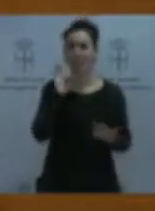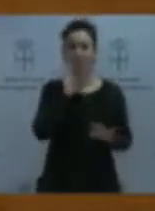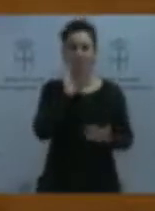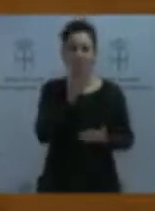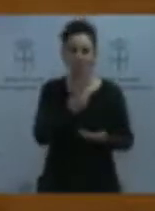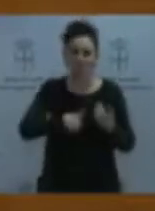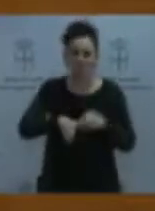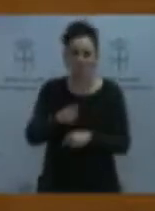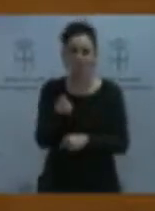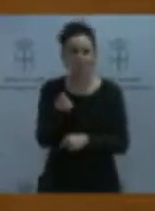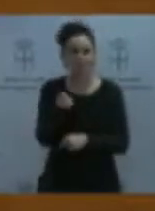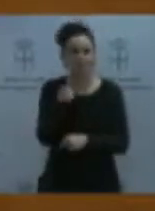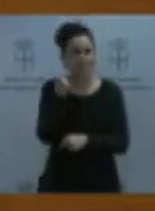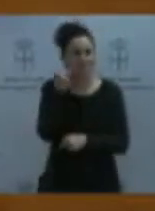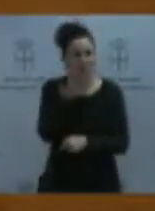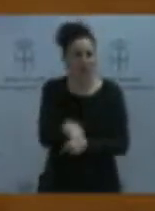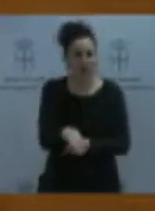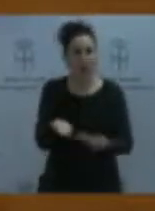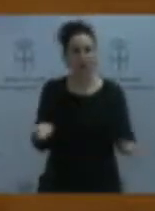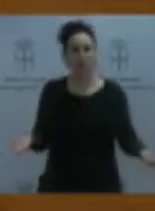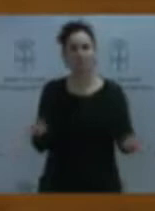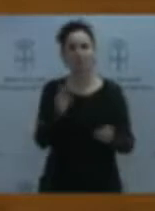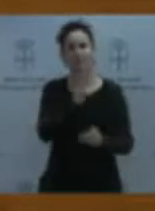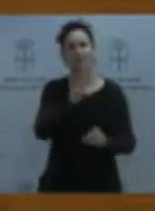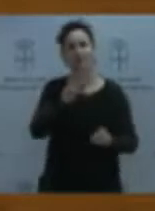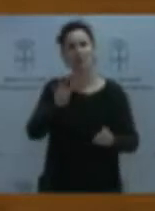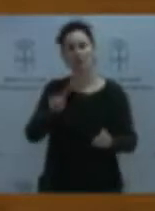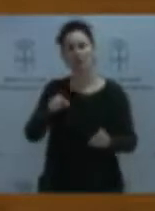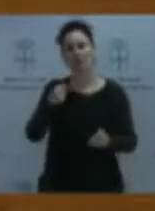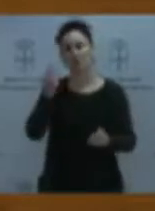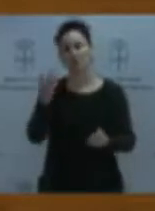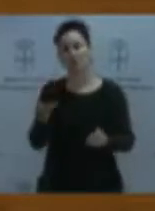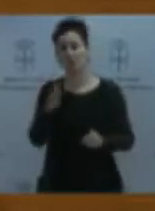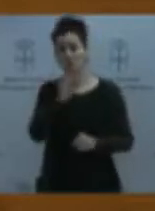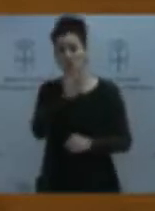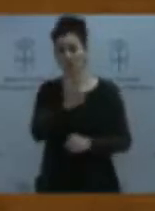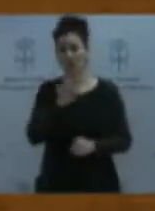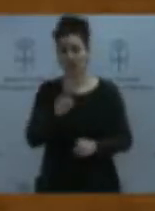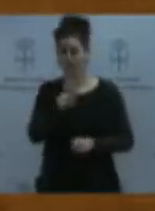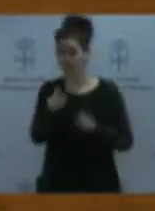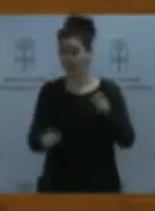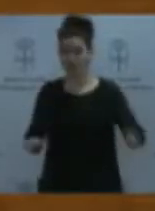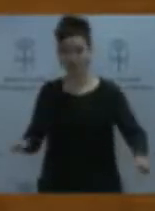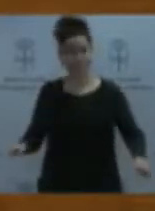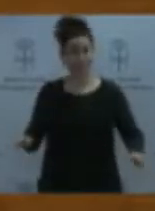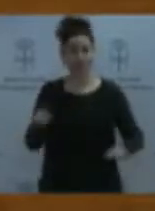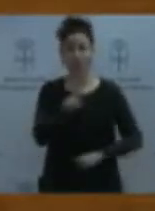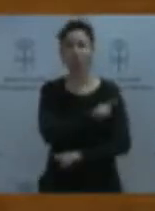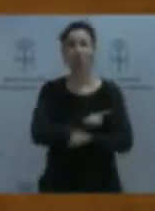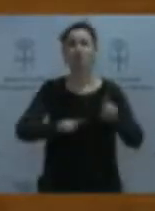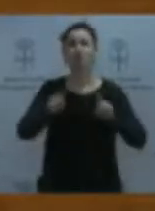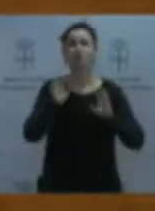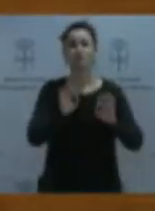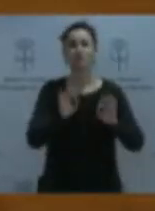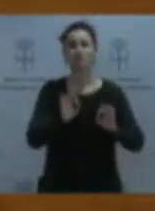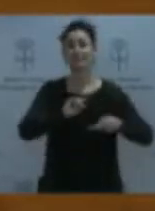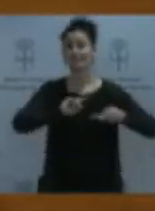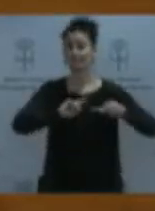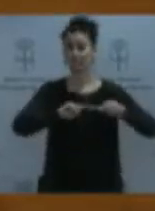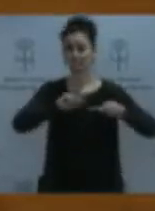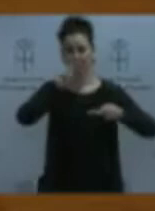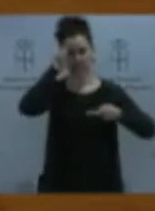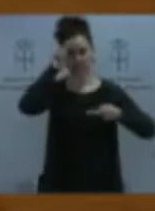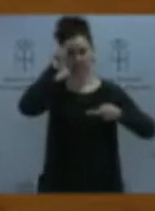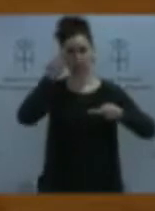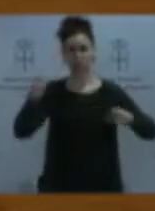34,5% de la ciudadanía como un problema, ocupan el segundo puesto del ranking de preocupaciones sociales, seguido en tercera posición por